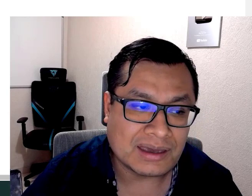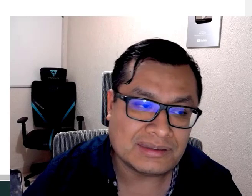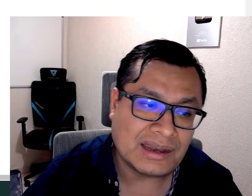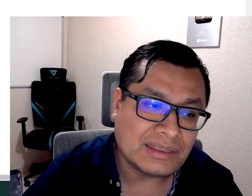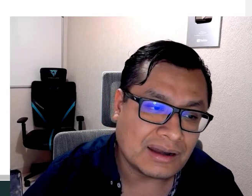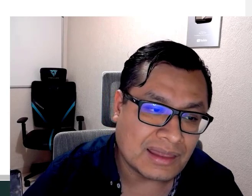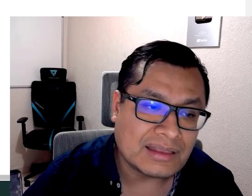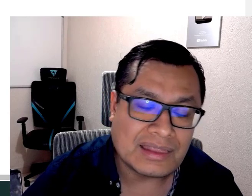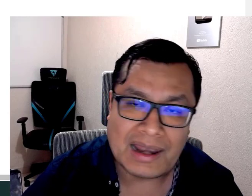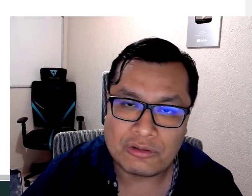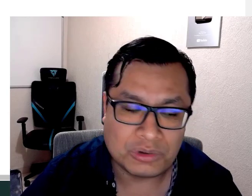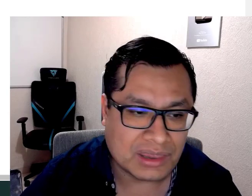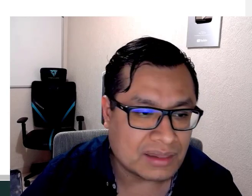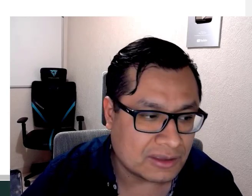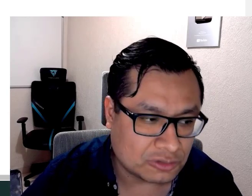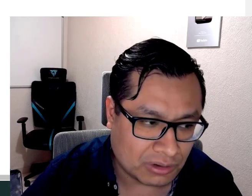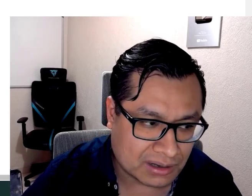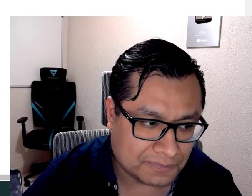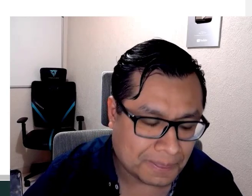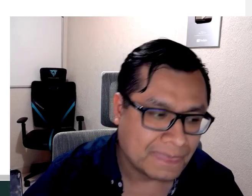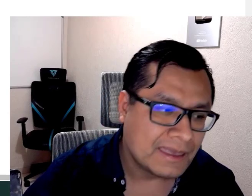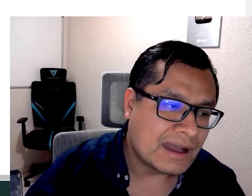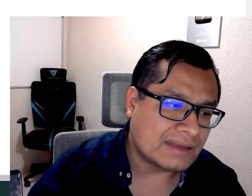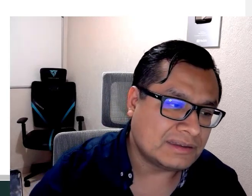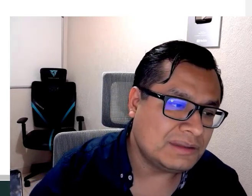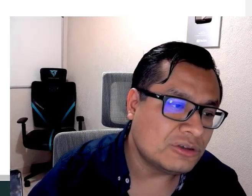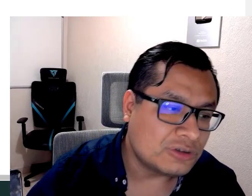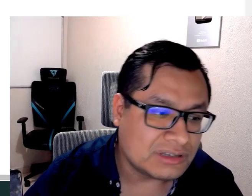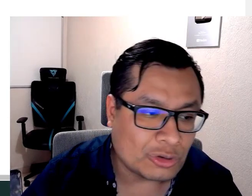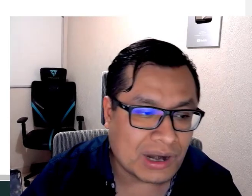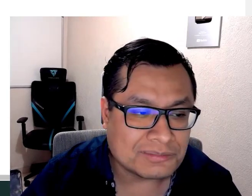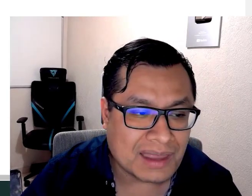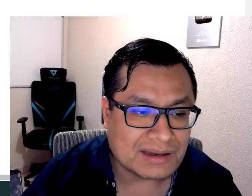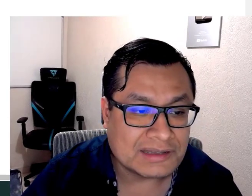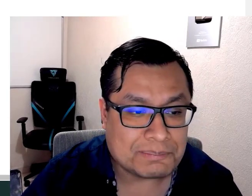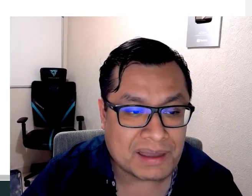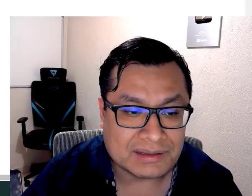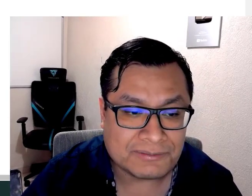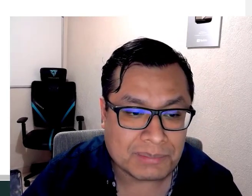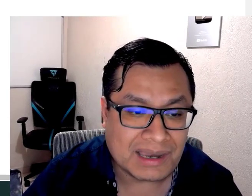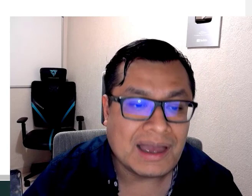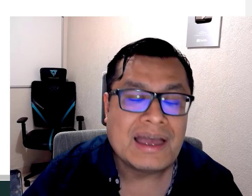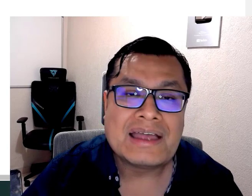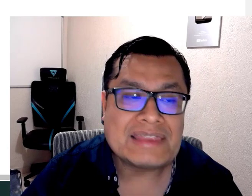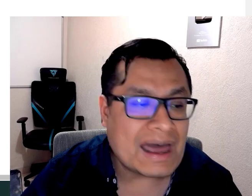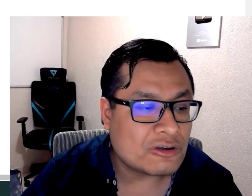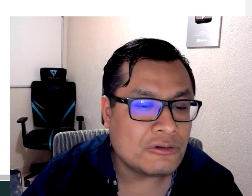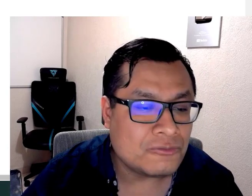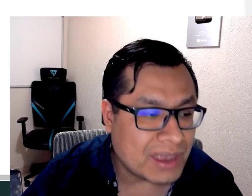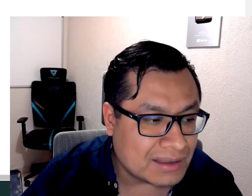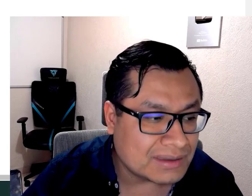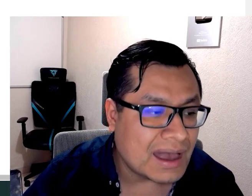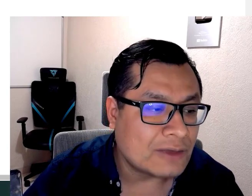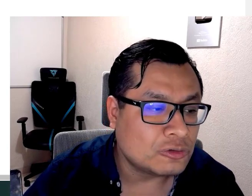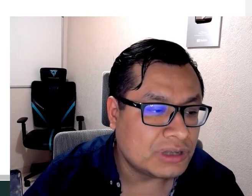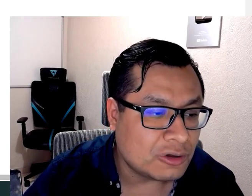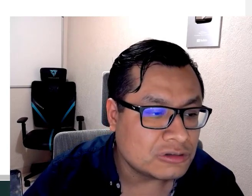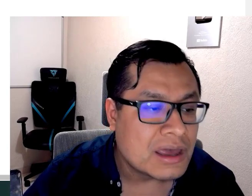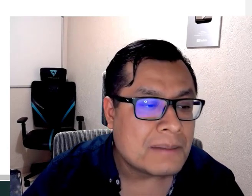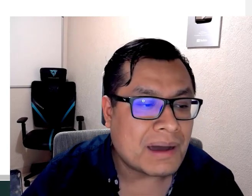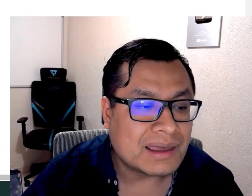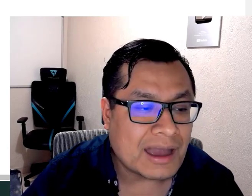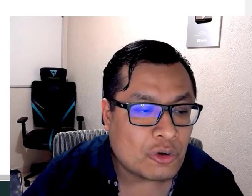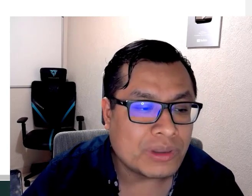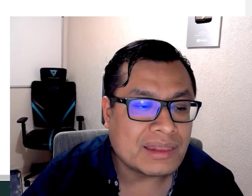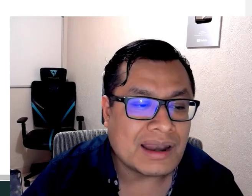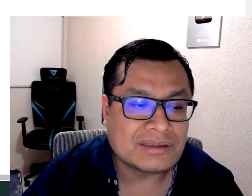los aprendizajes ni la integridad de la comunidad escolar asimismo solicitó a las madres y padres de familia dar confianza a sus hijos